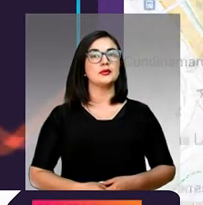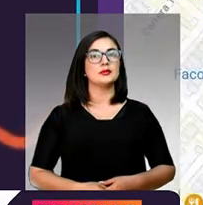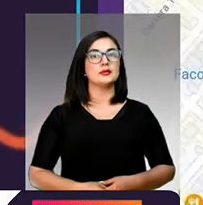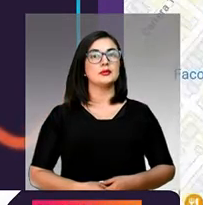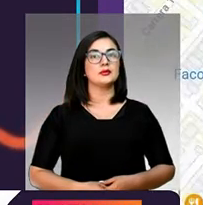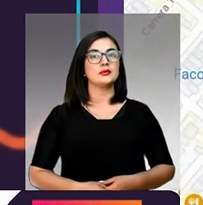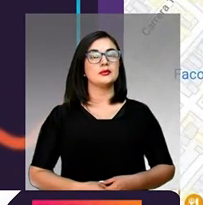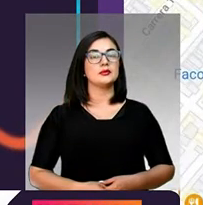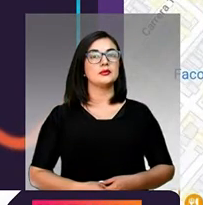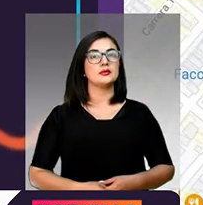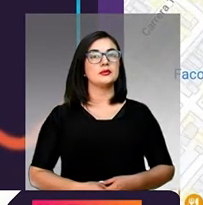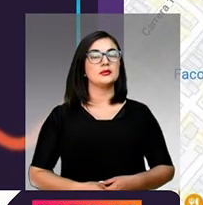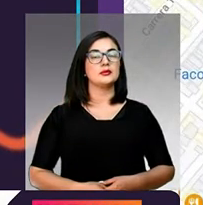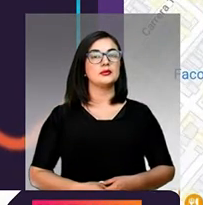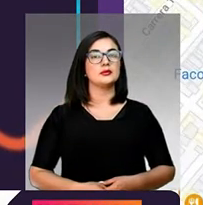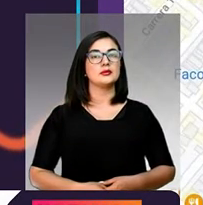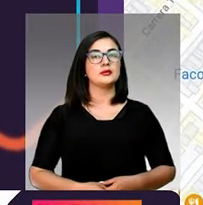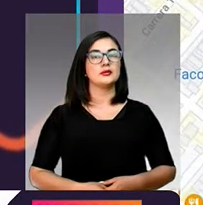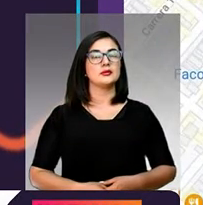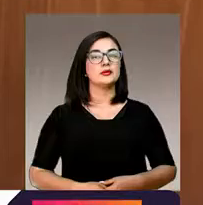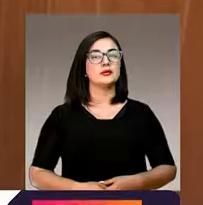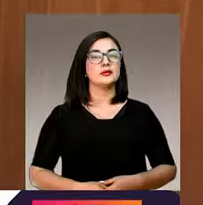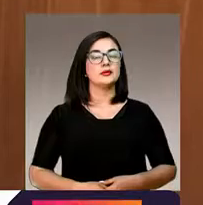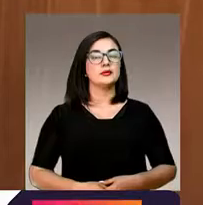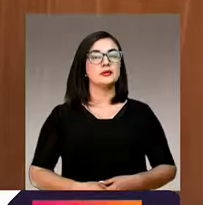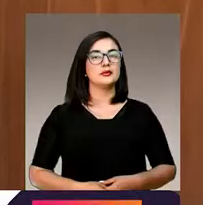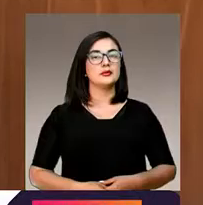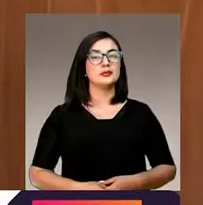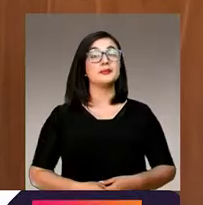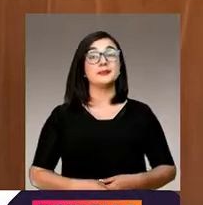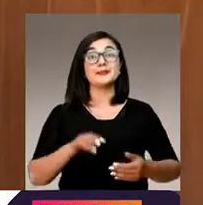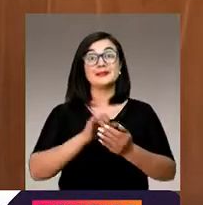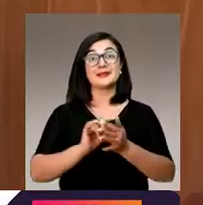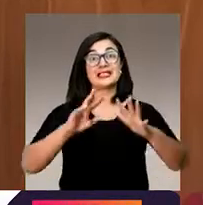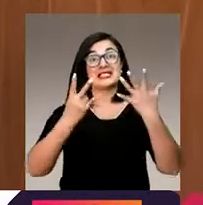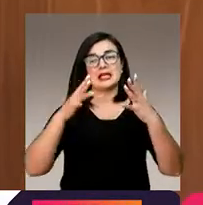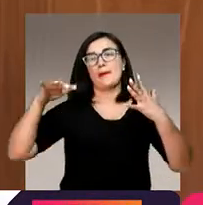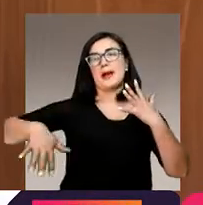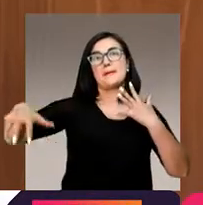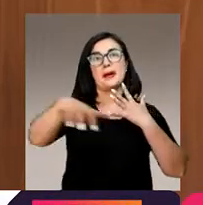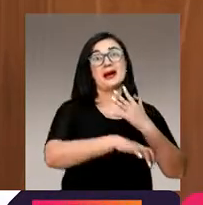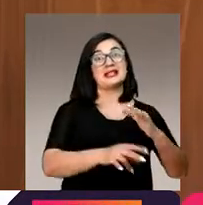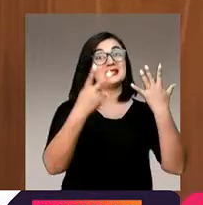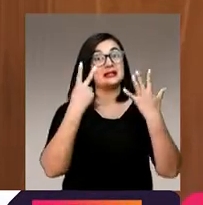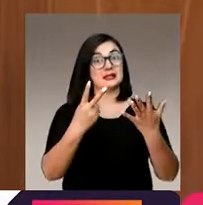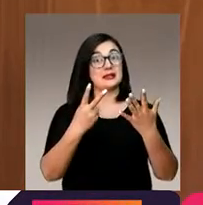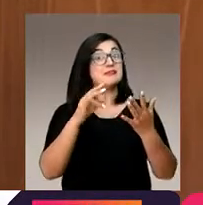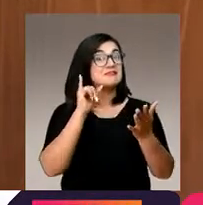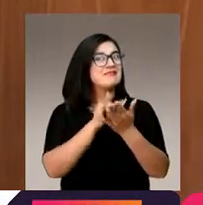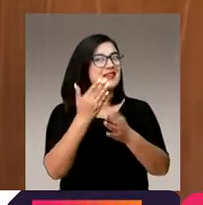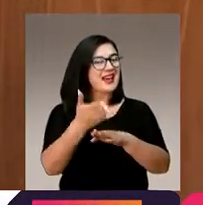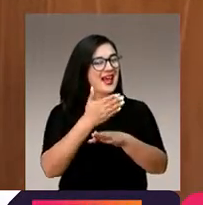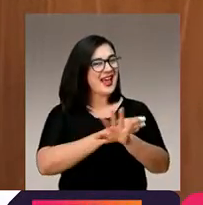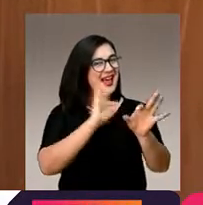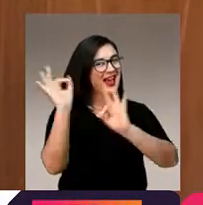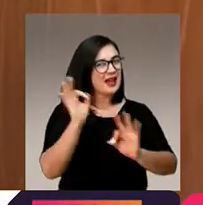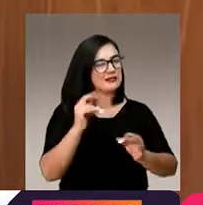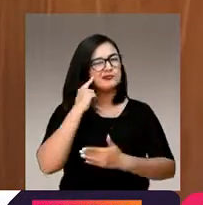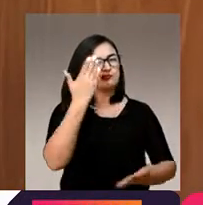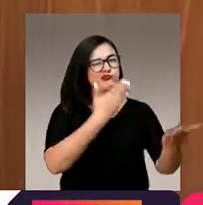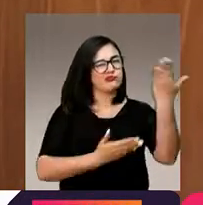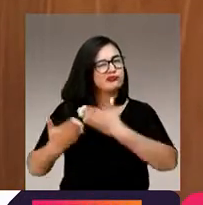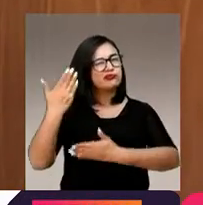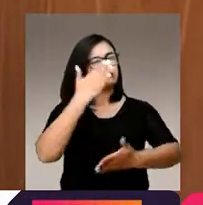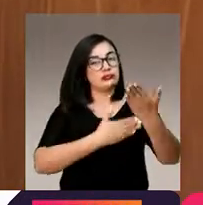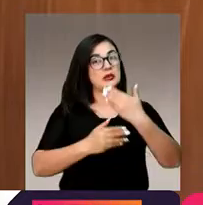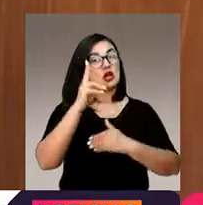Nacional y el Instituto Nacional de Cancerología. En esos 7 hospitales, tal cual lo hemos organizado y hecho en los simulacros de estos días, ya hemos hecho